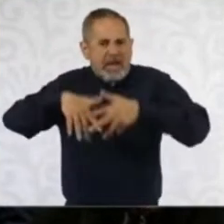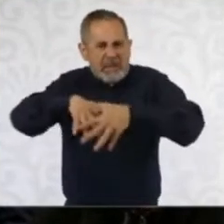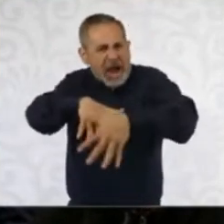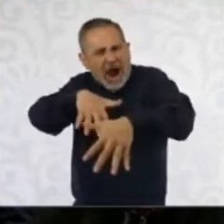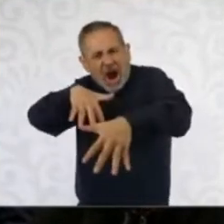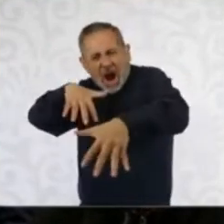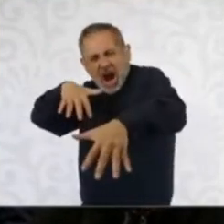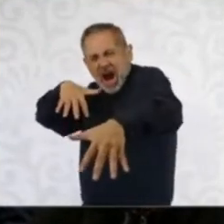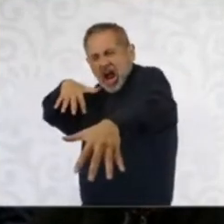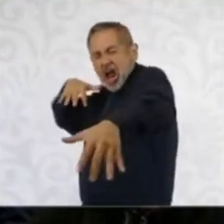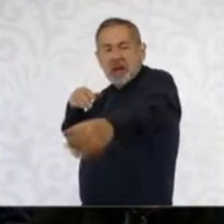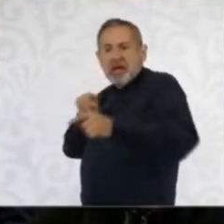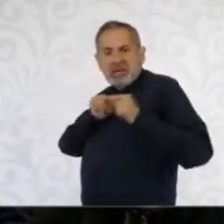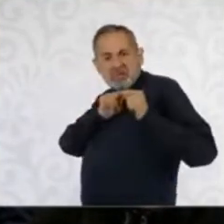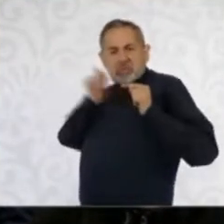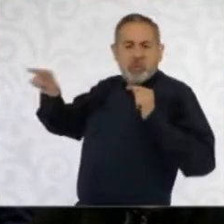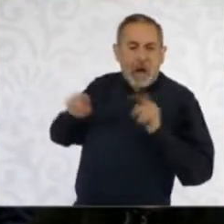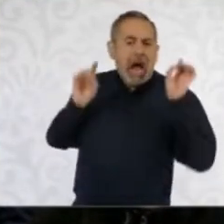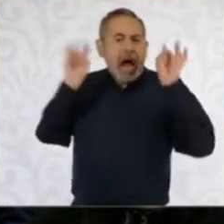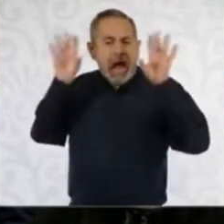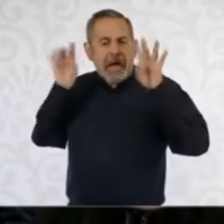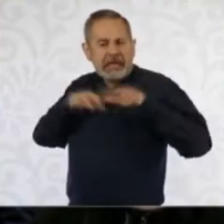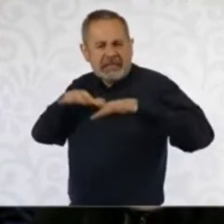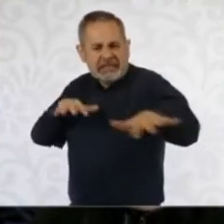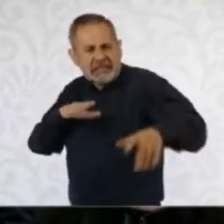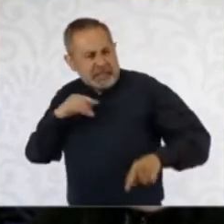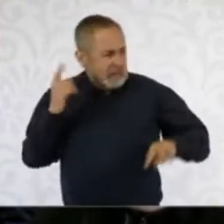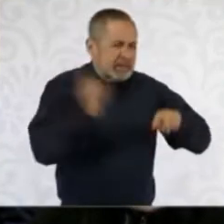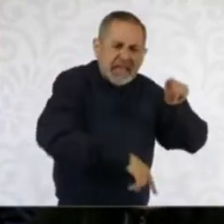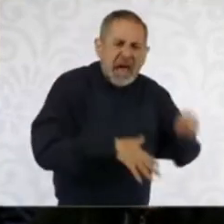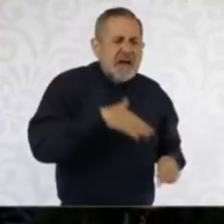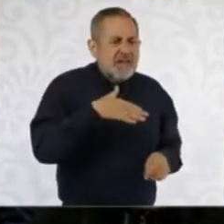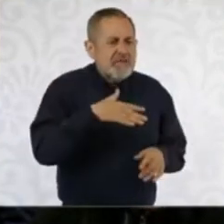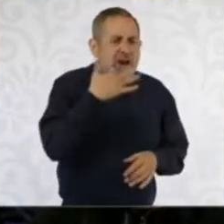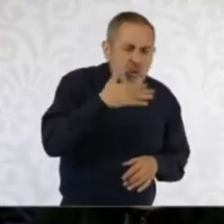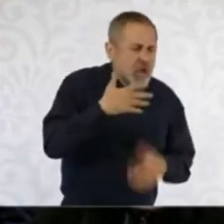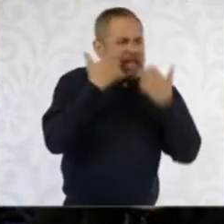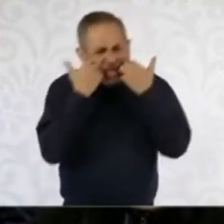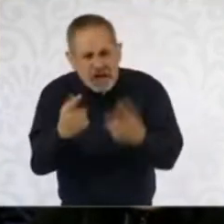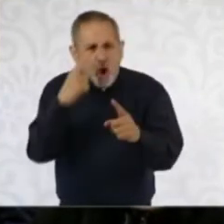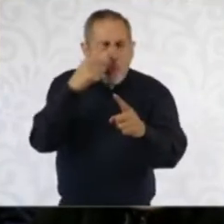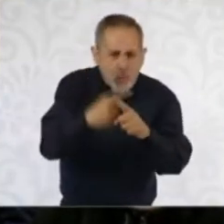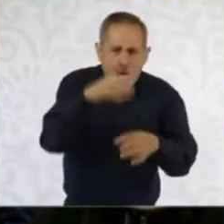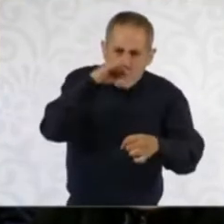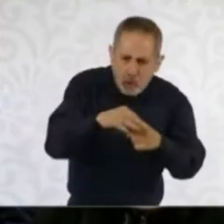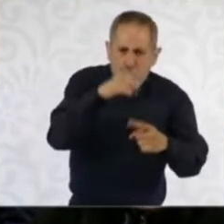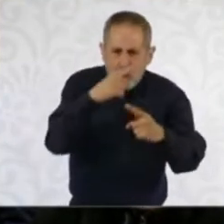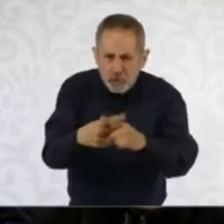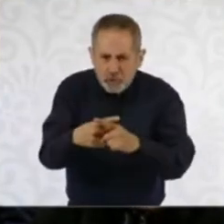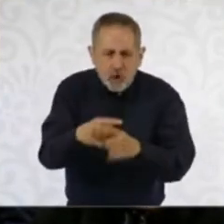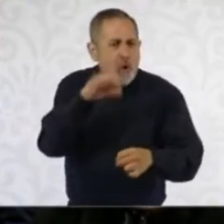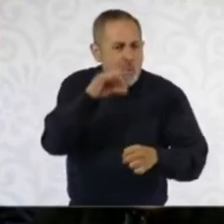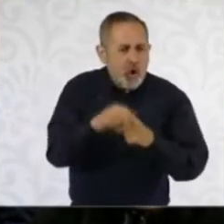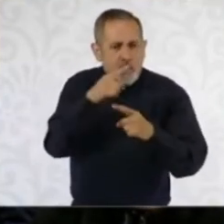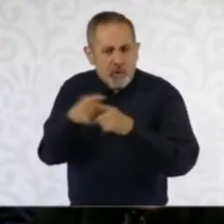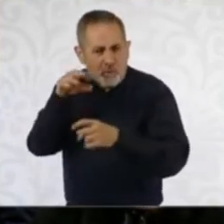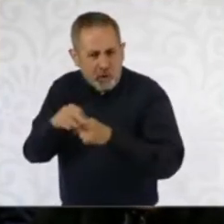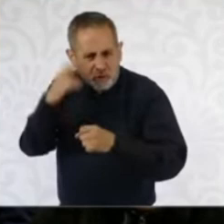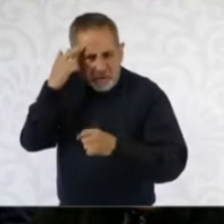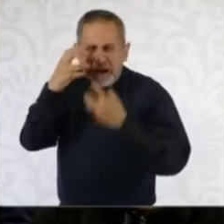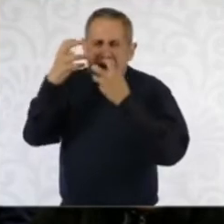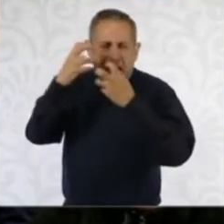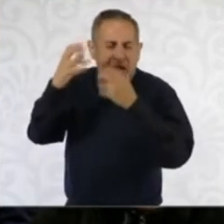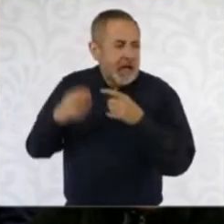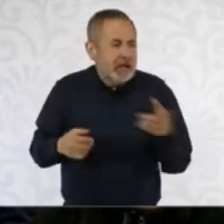el Ángel de la Independencia, luchando contra el fraude, pidiendo el voto por voto, que jamás se hizo. Justo en este contexto, pues, ¿qué